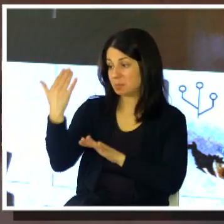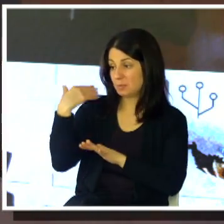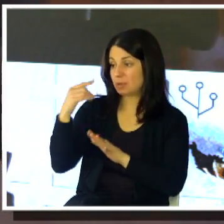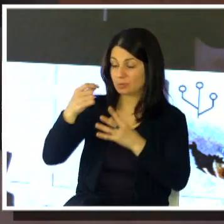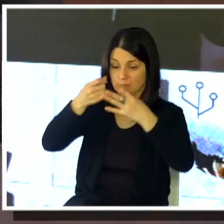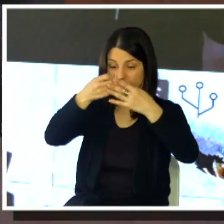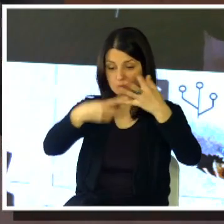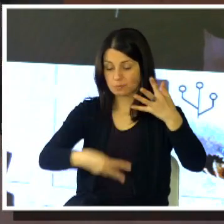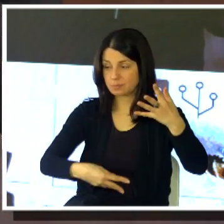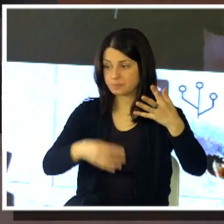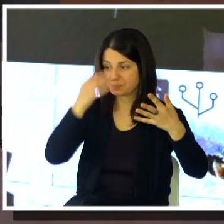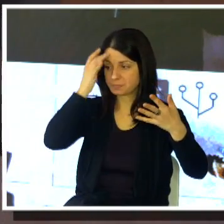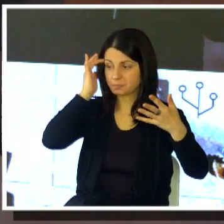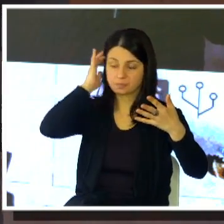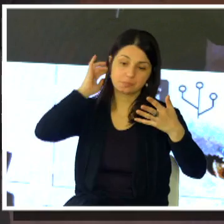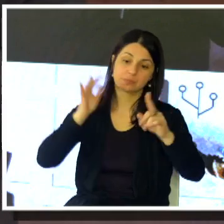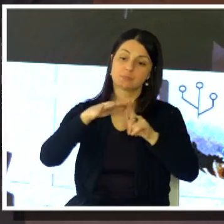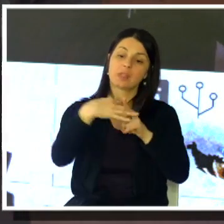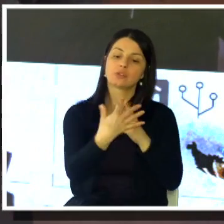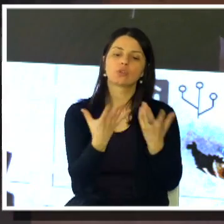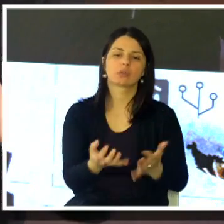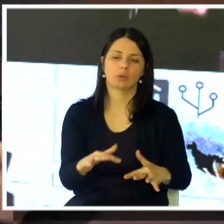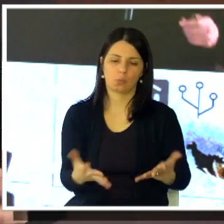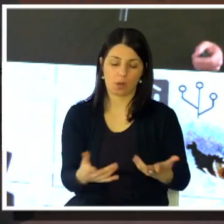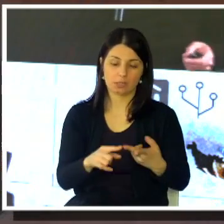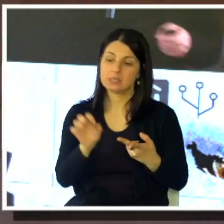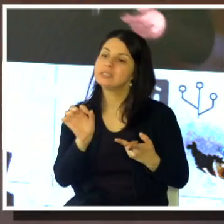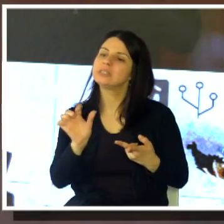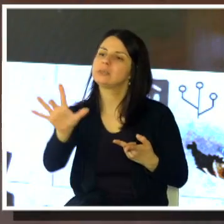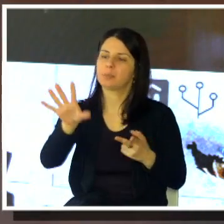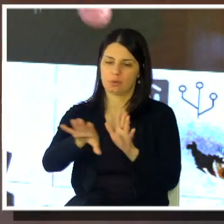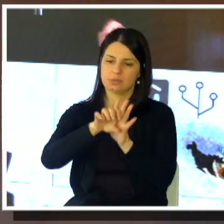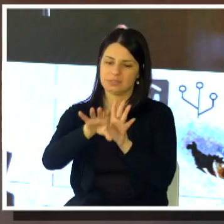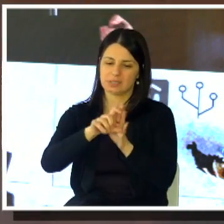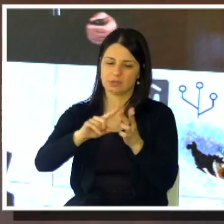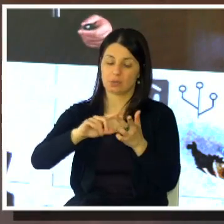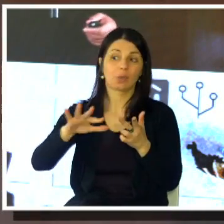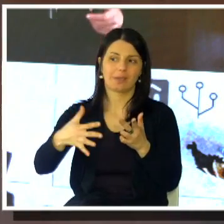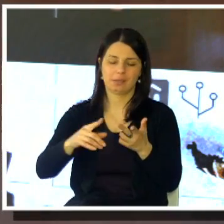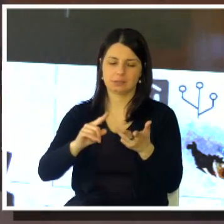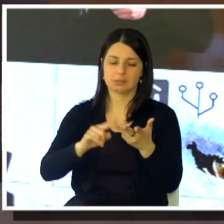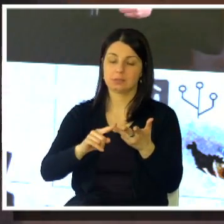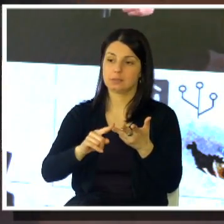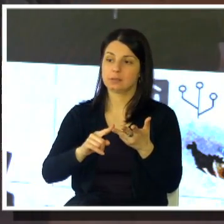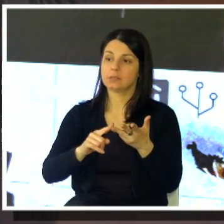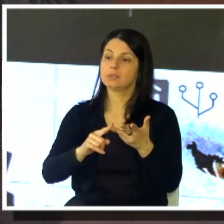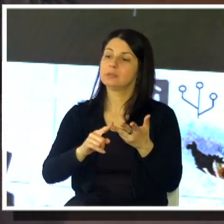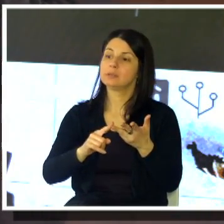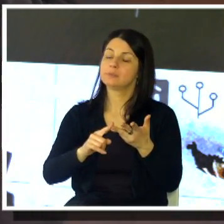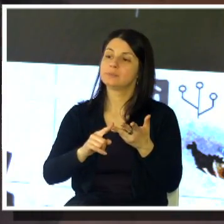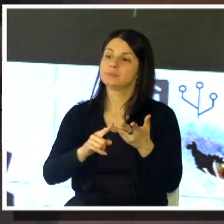tenemos el entorno que queremos, el tipo de sensor que pasa a ser una entidad, el tipo de entidad